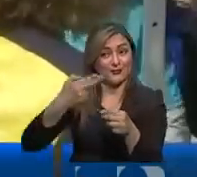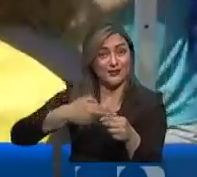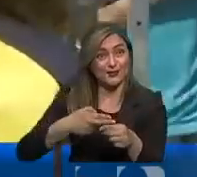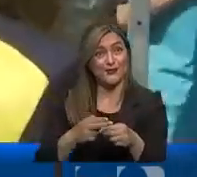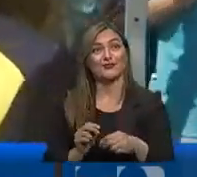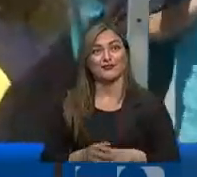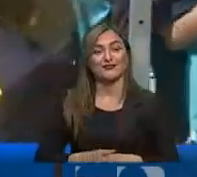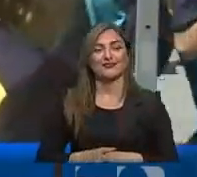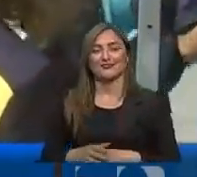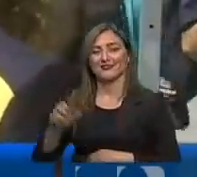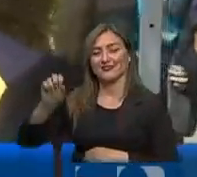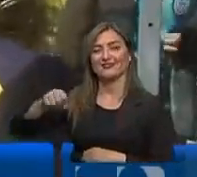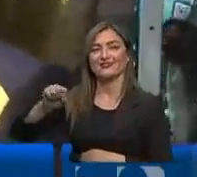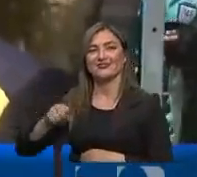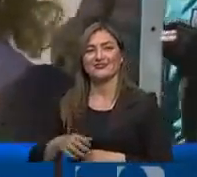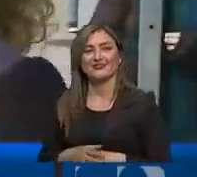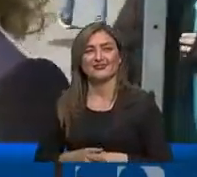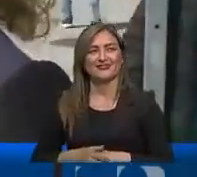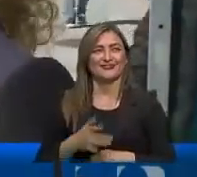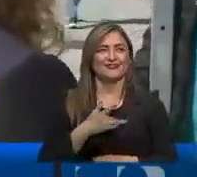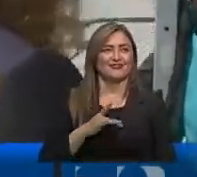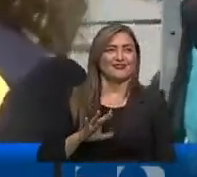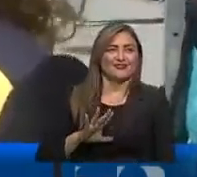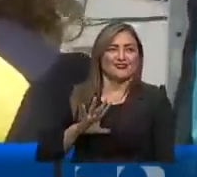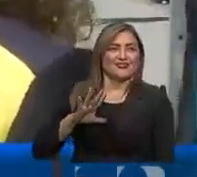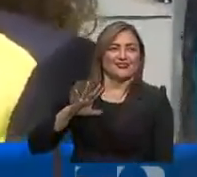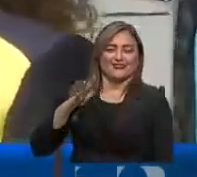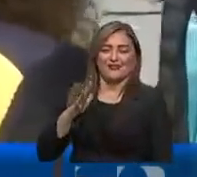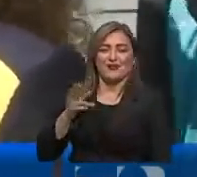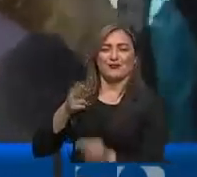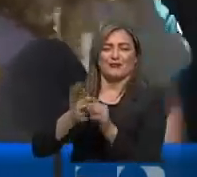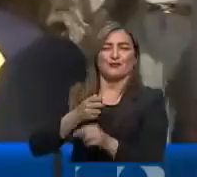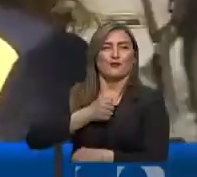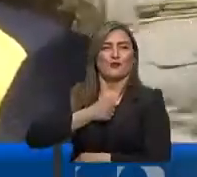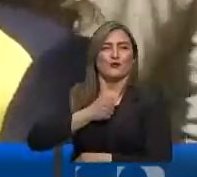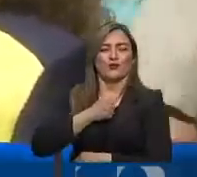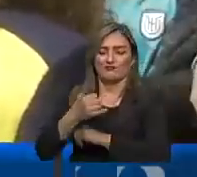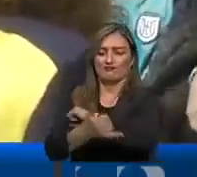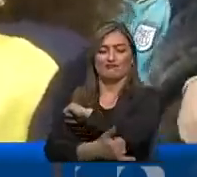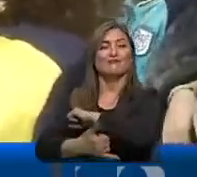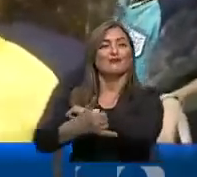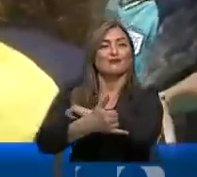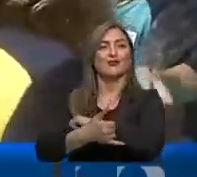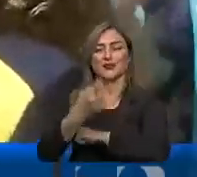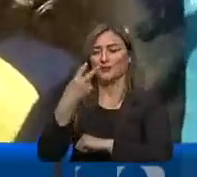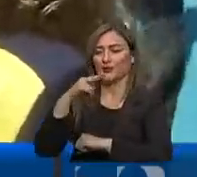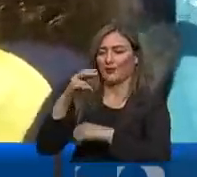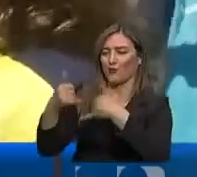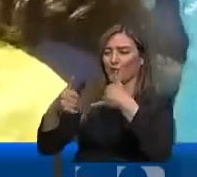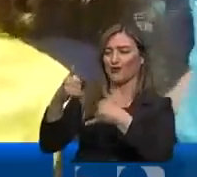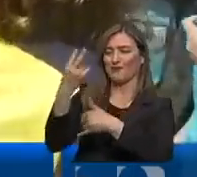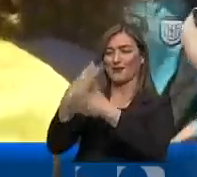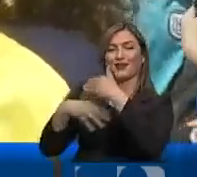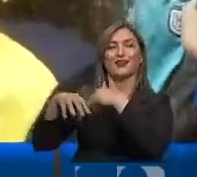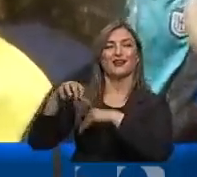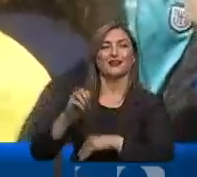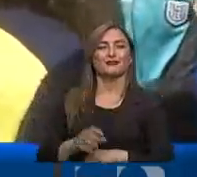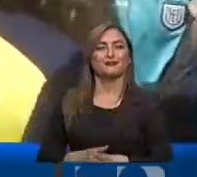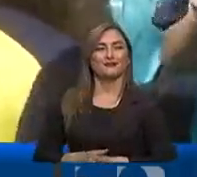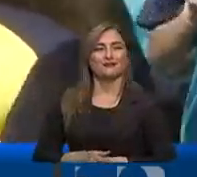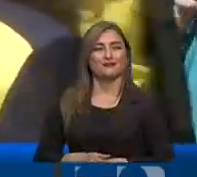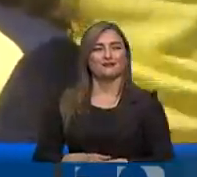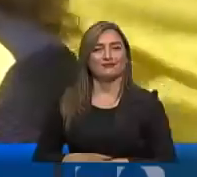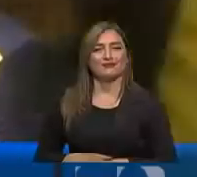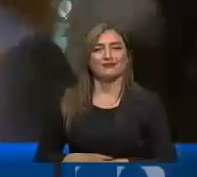Sí, pues lo sé y de verdad estoy muy orgullosa de venir a mi país a ver jugar a mi hijo, de verdad. Me siento,